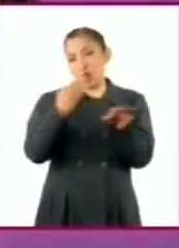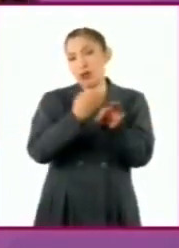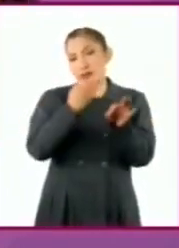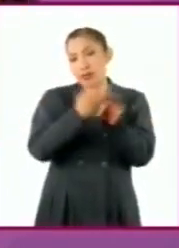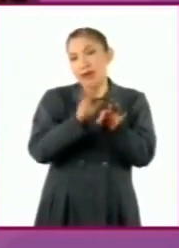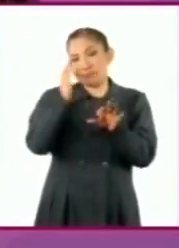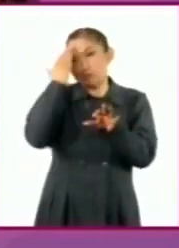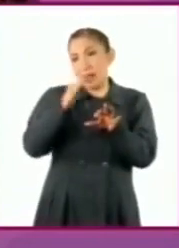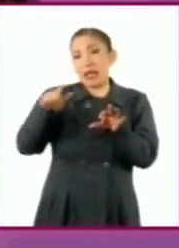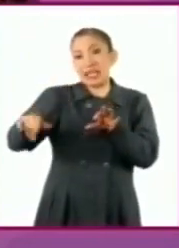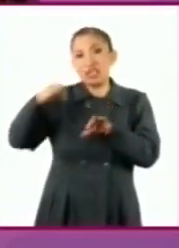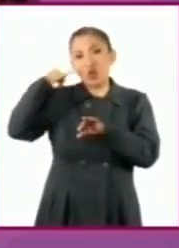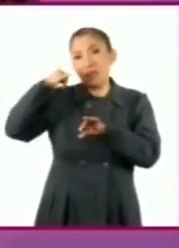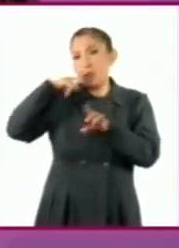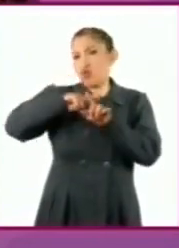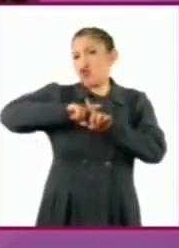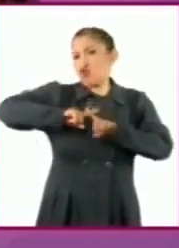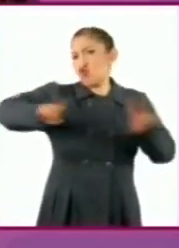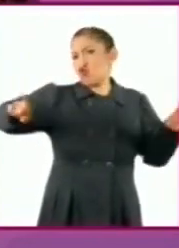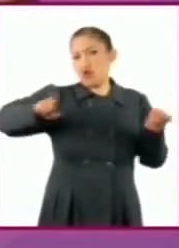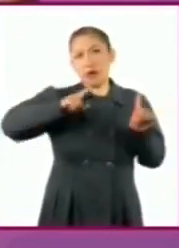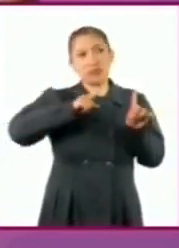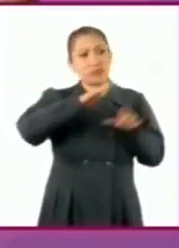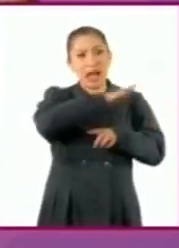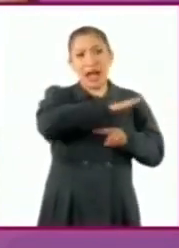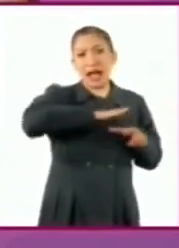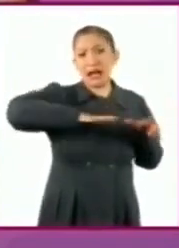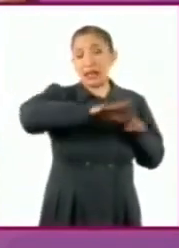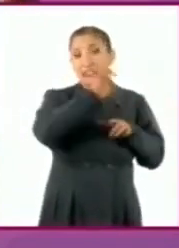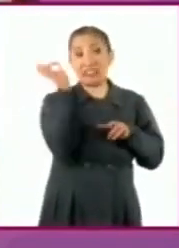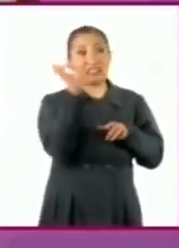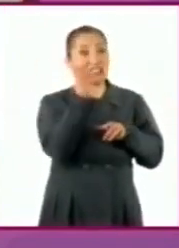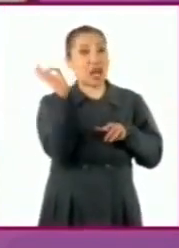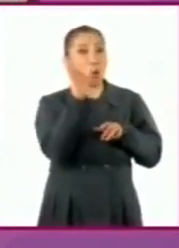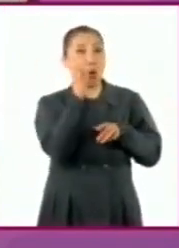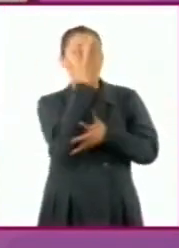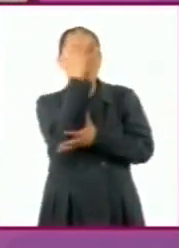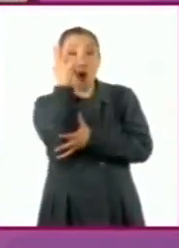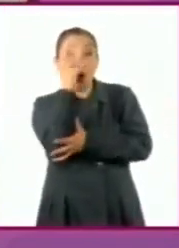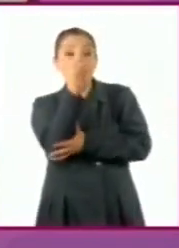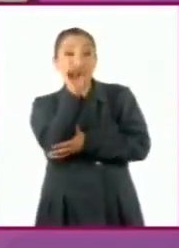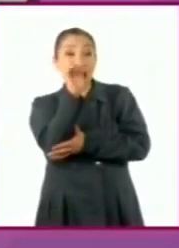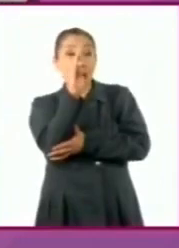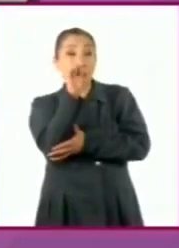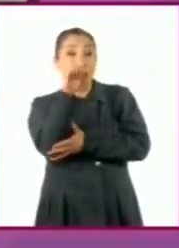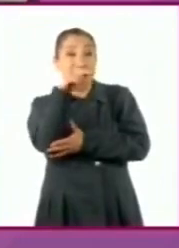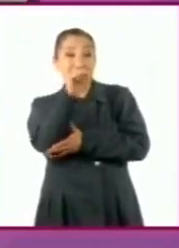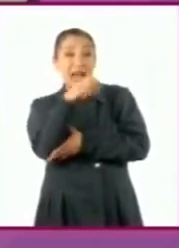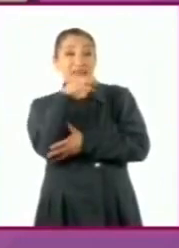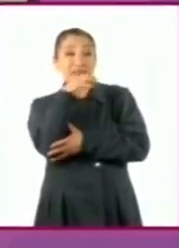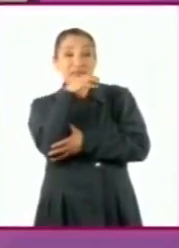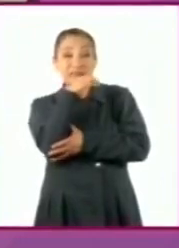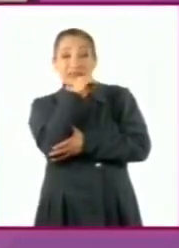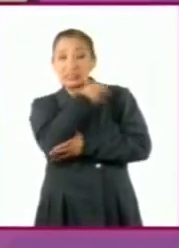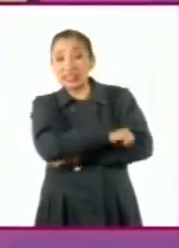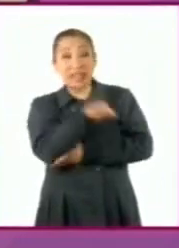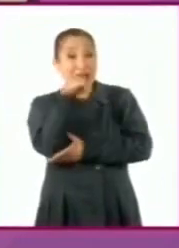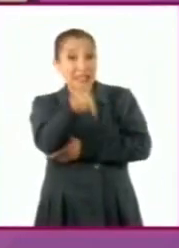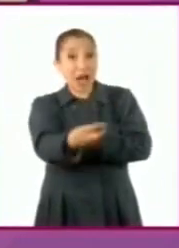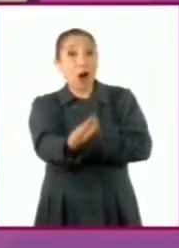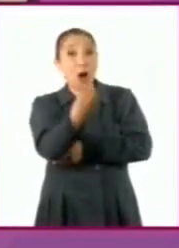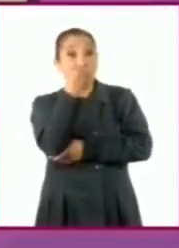encontrado restos óseos que datan del año 7000 antes de nuestra era, además de enterramientos humanos pertenecientes al periodo